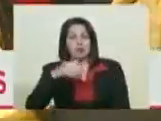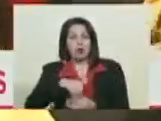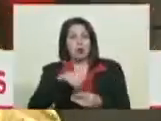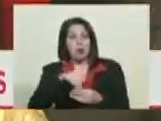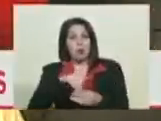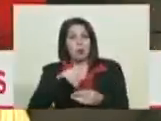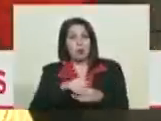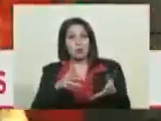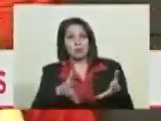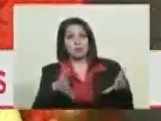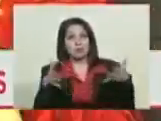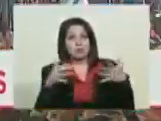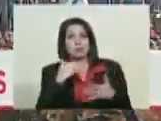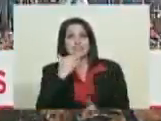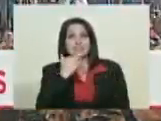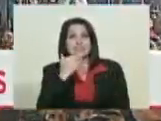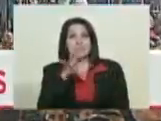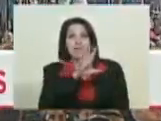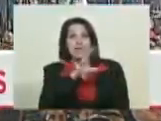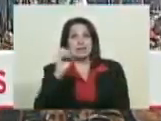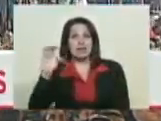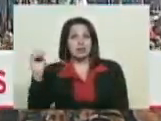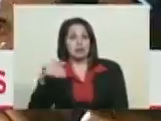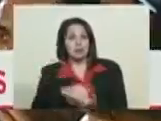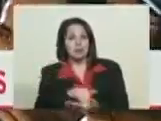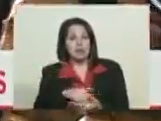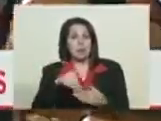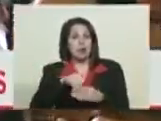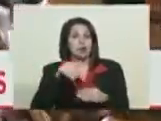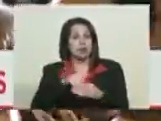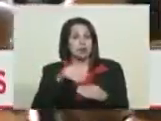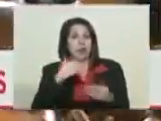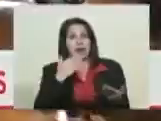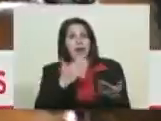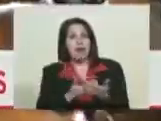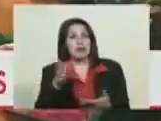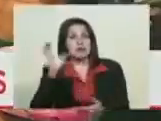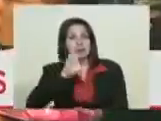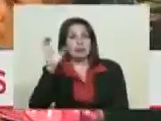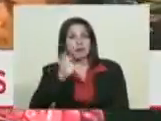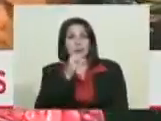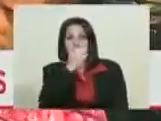votación, casi 500.000 votos. Gracias, Caracas.